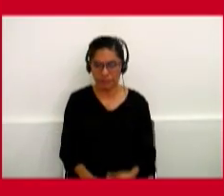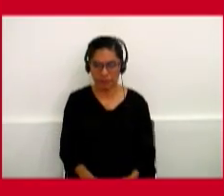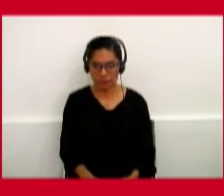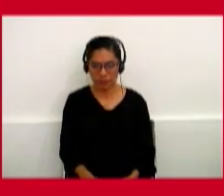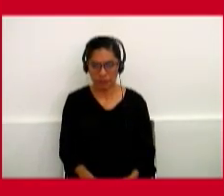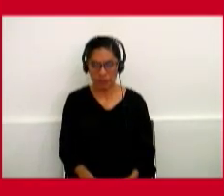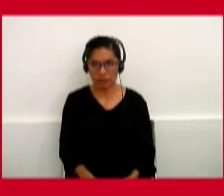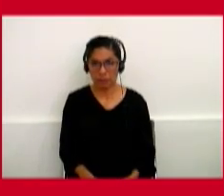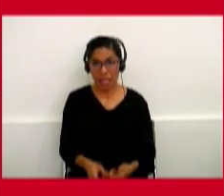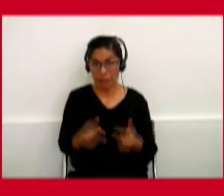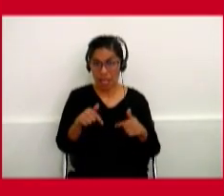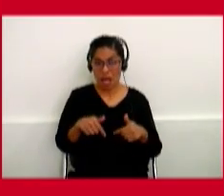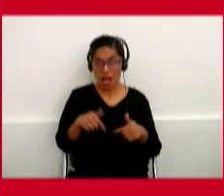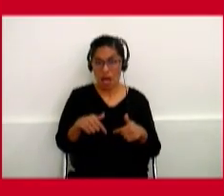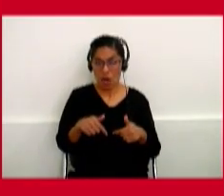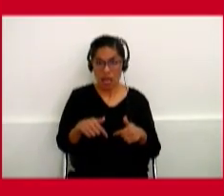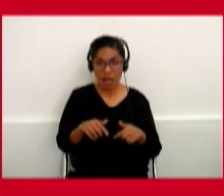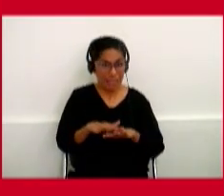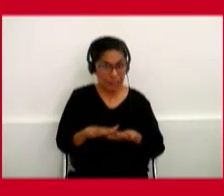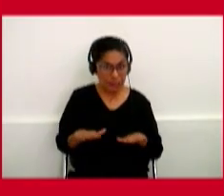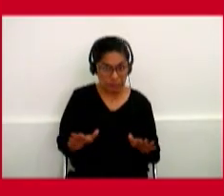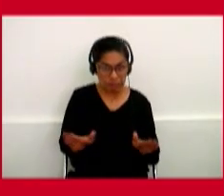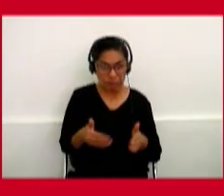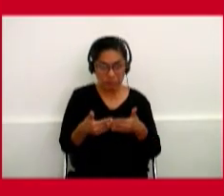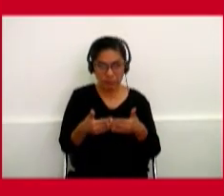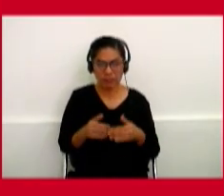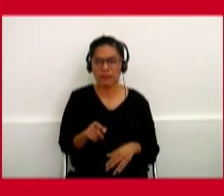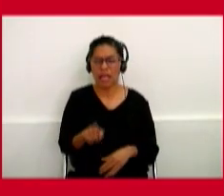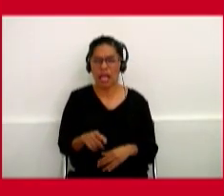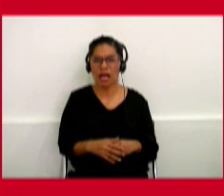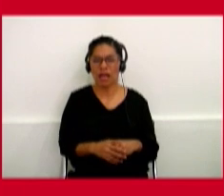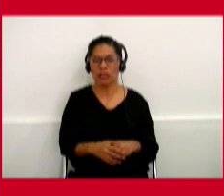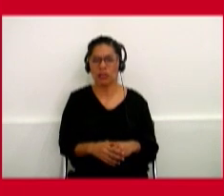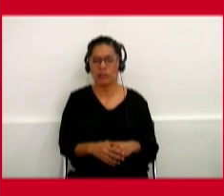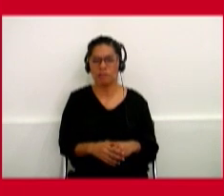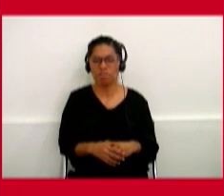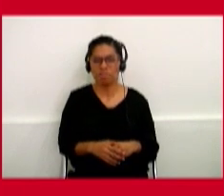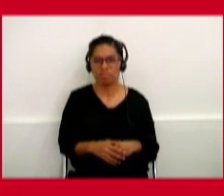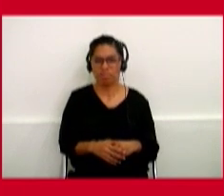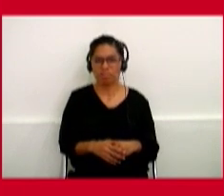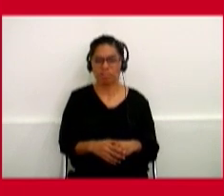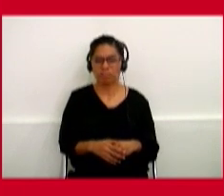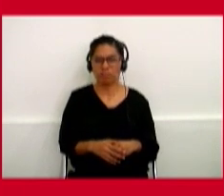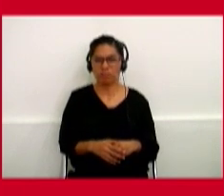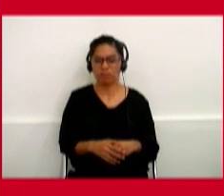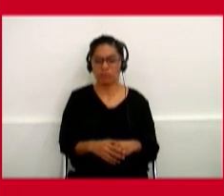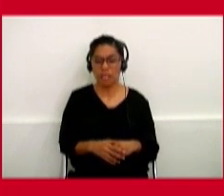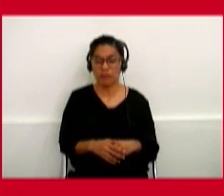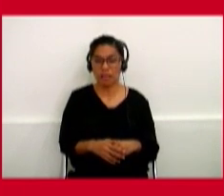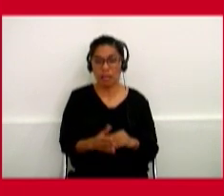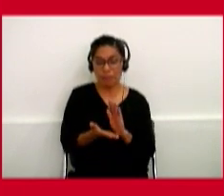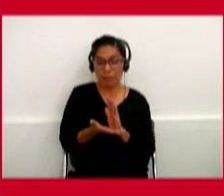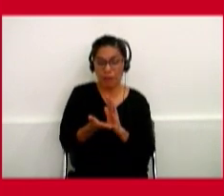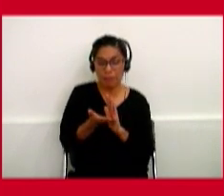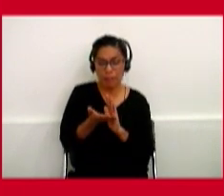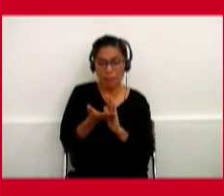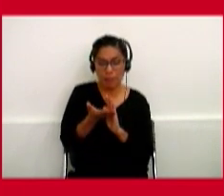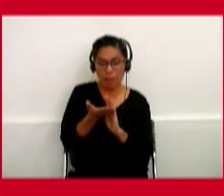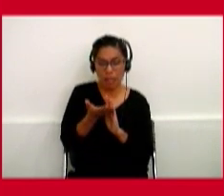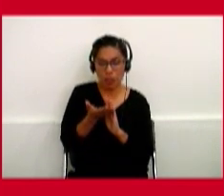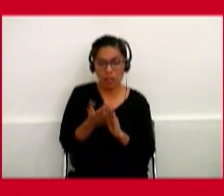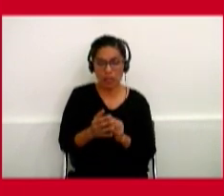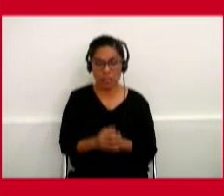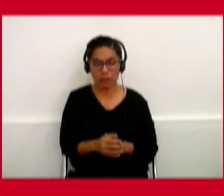Para ir cerrando, se ha demostrado que se tiene un incremento de 1.45 metros más por disparo,